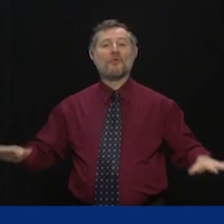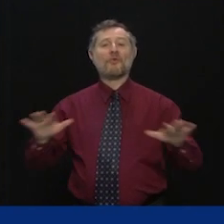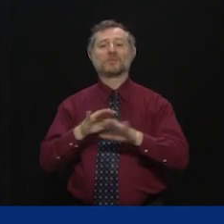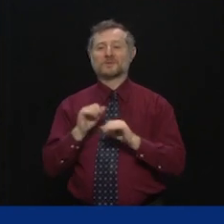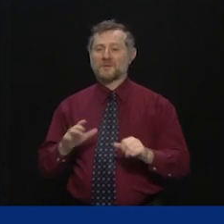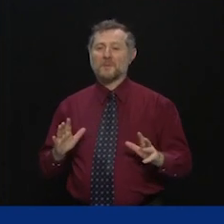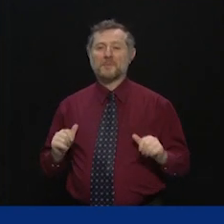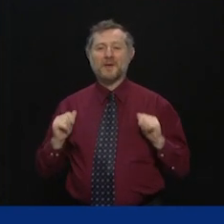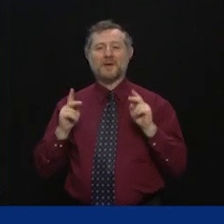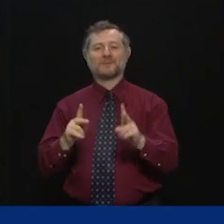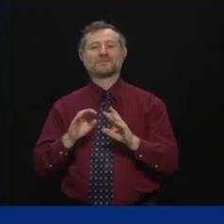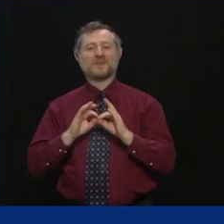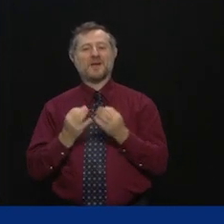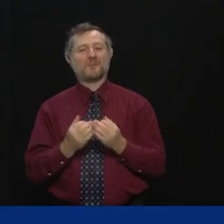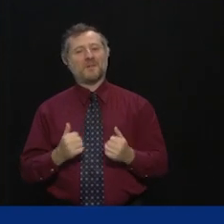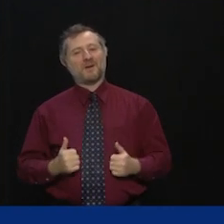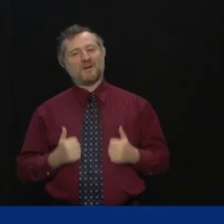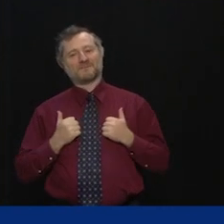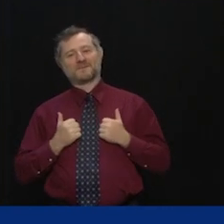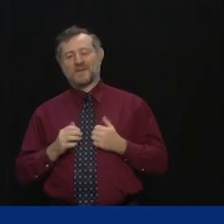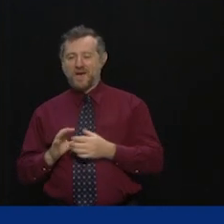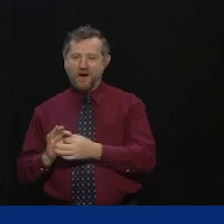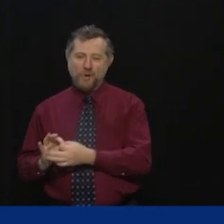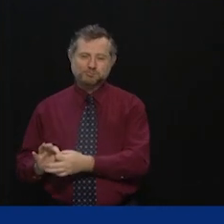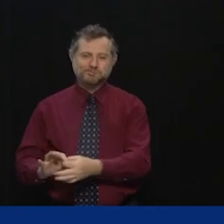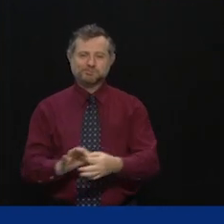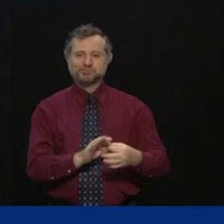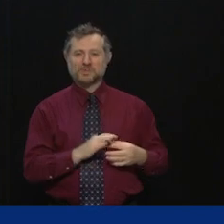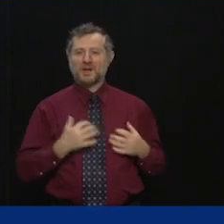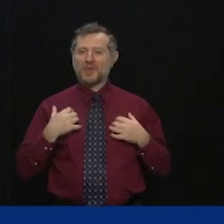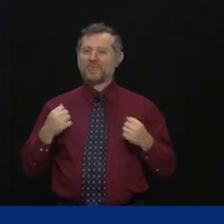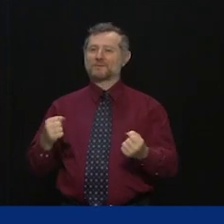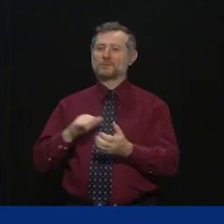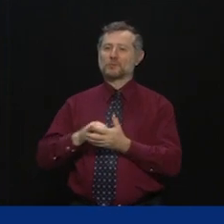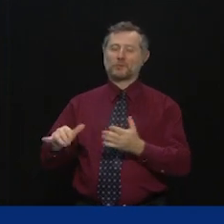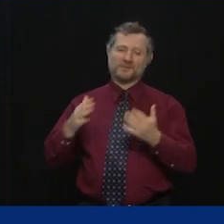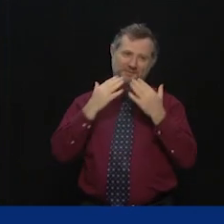family and build a healthier New York. Thank you.